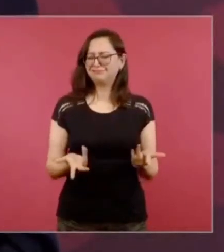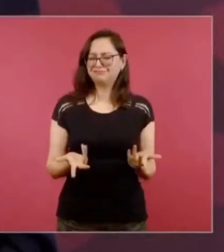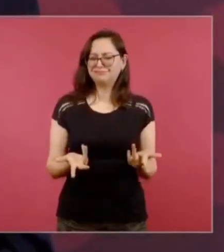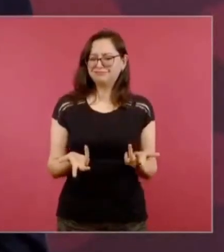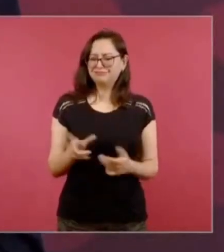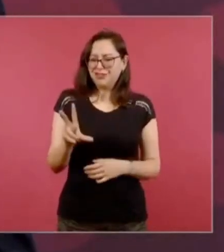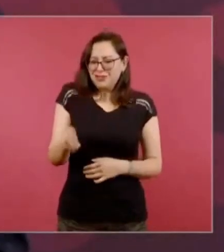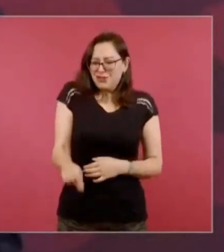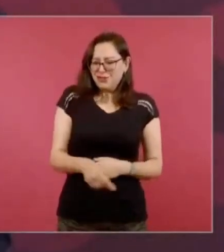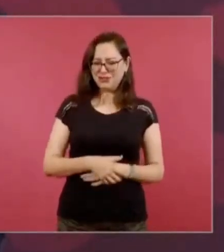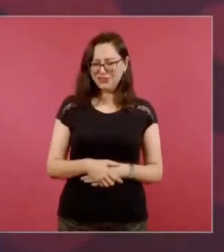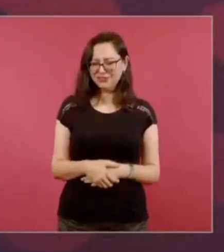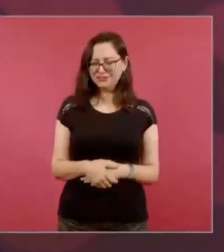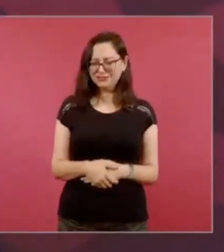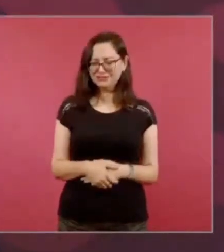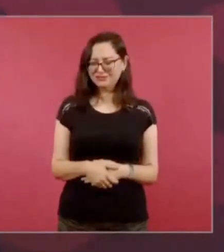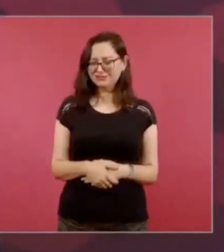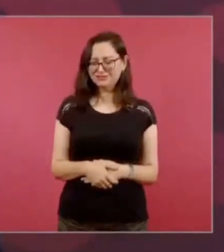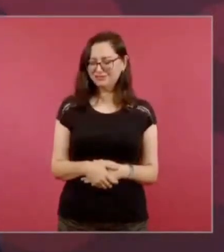Ellos